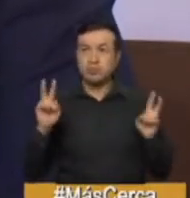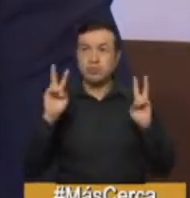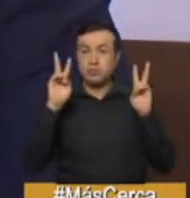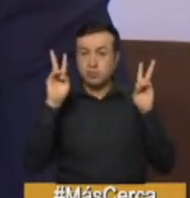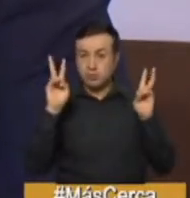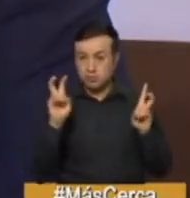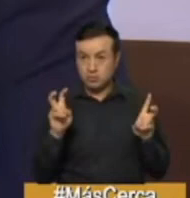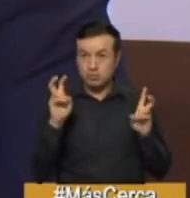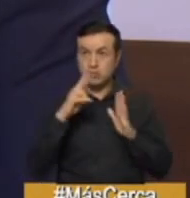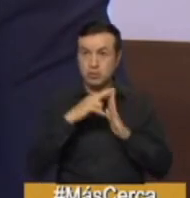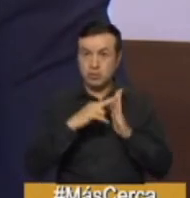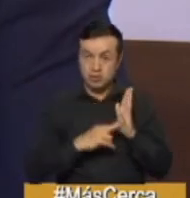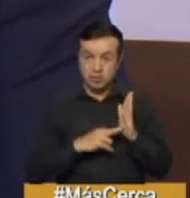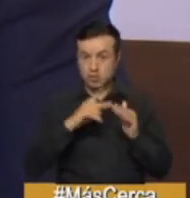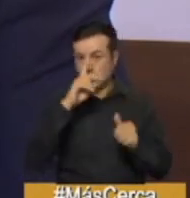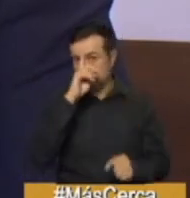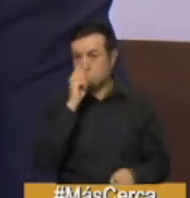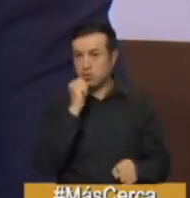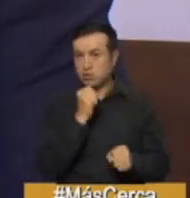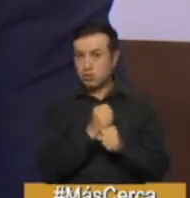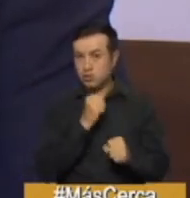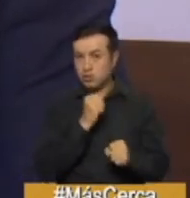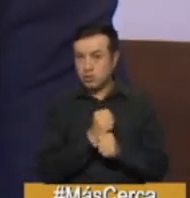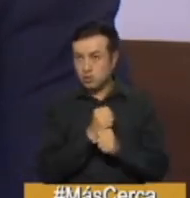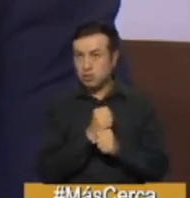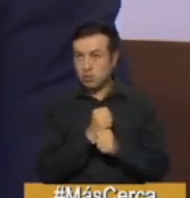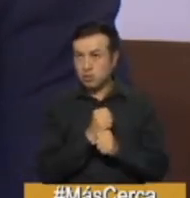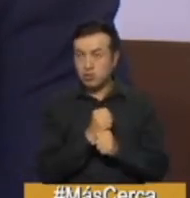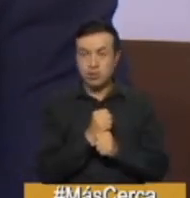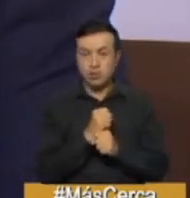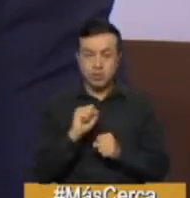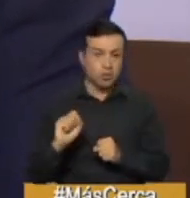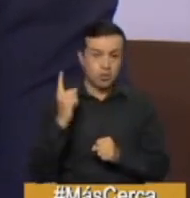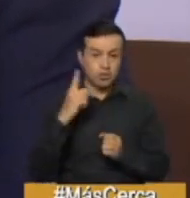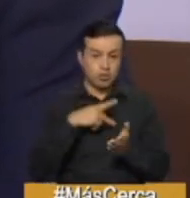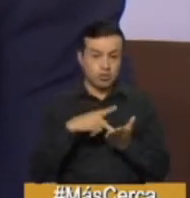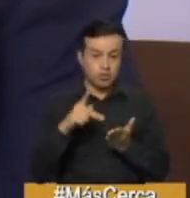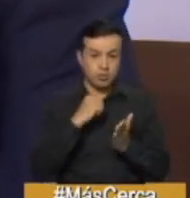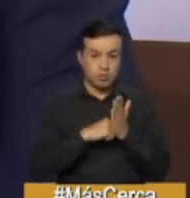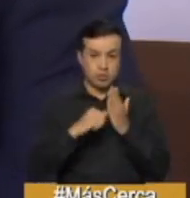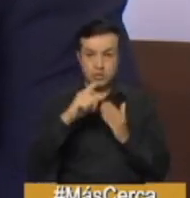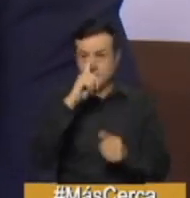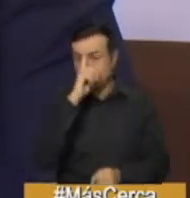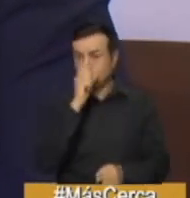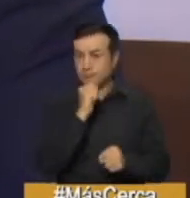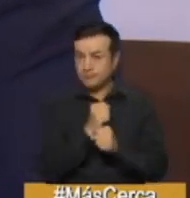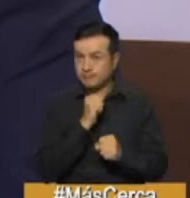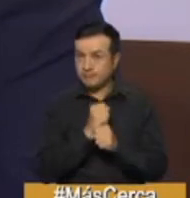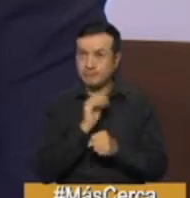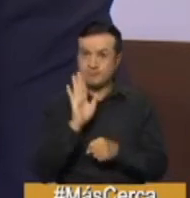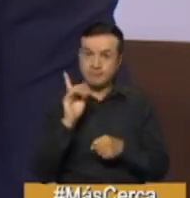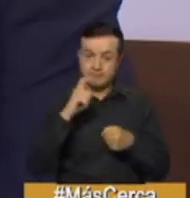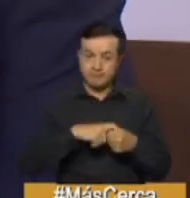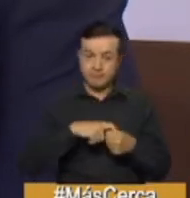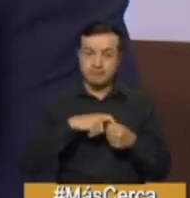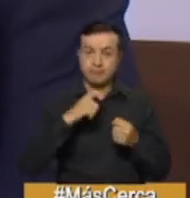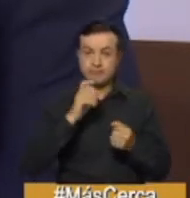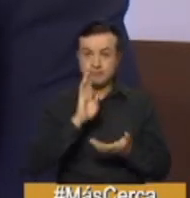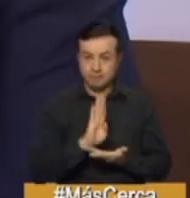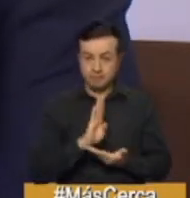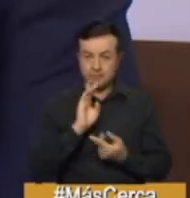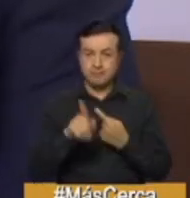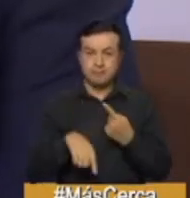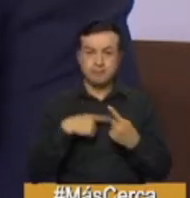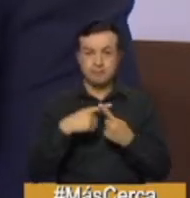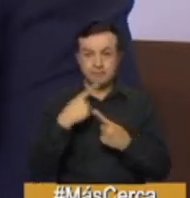de el registro de los trabajadores en la nómina es el sistema único detrás del ministerio del trabajo que esté su afiliación al iess que